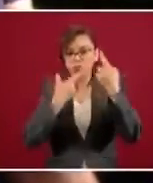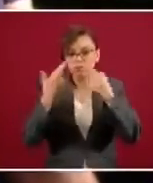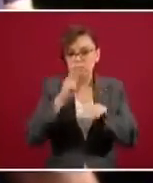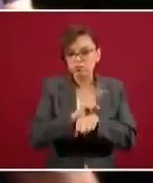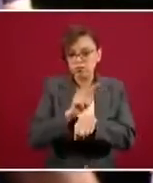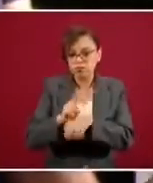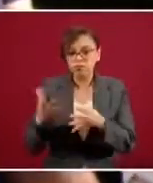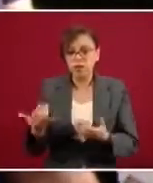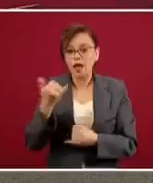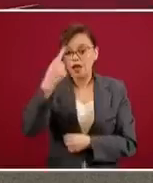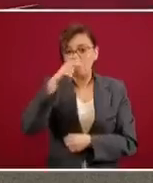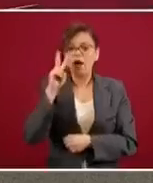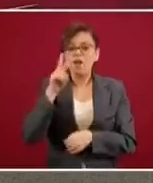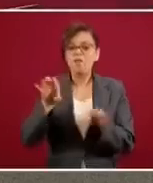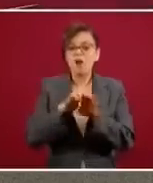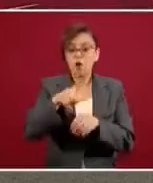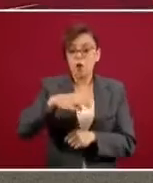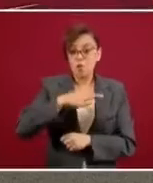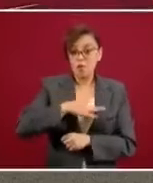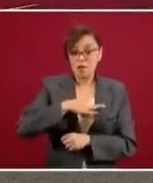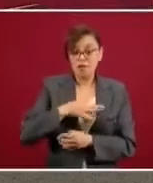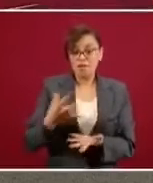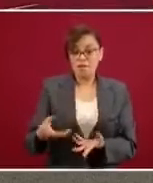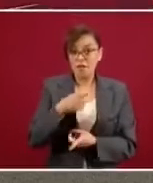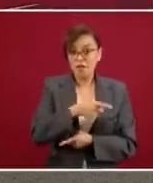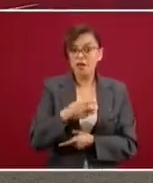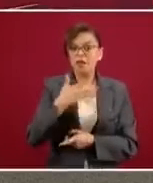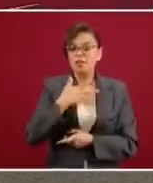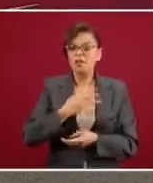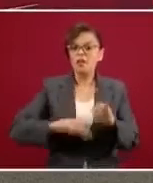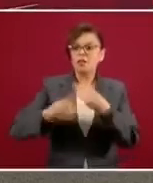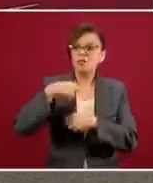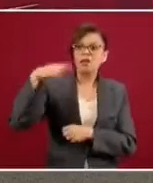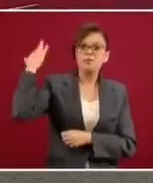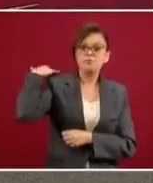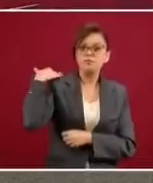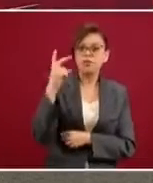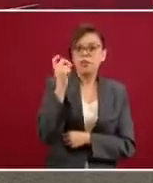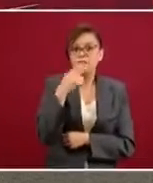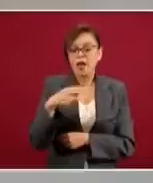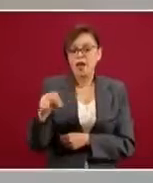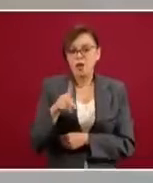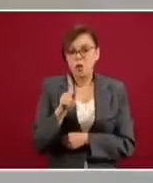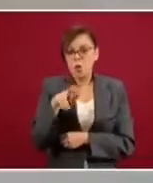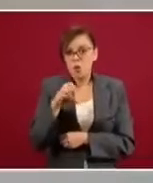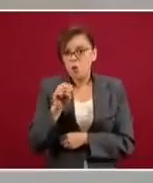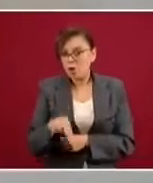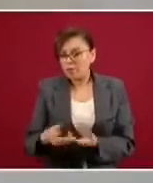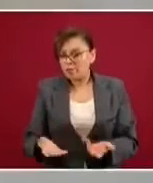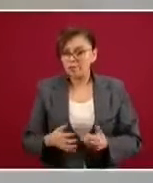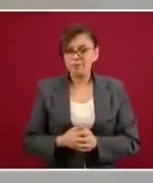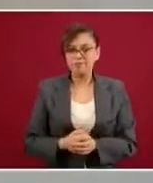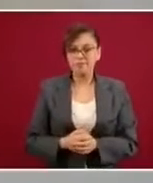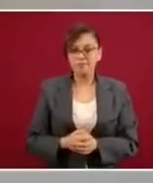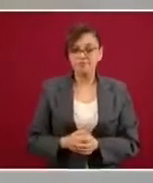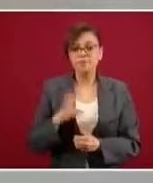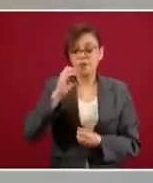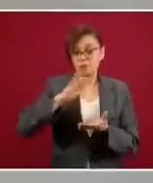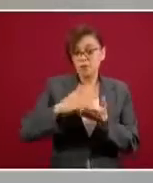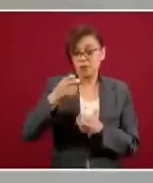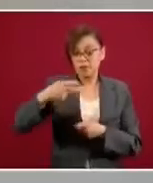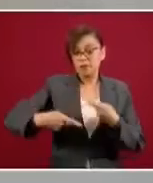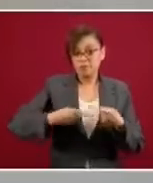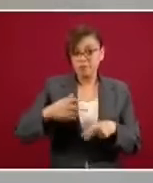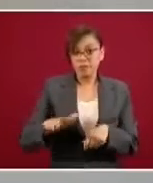al pulmón? Gracias por mencionarlo, porque le da voz seguramente a algunas ciudadanas y ciudadanos o sus familiares